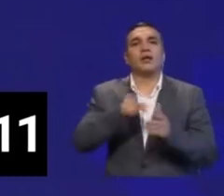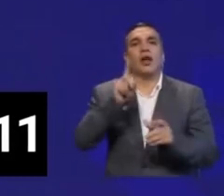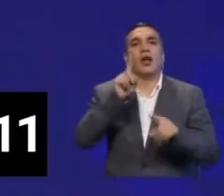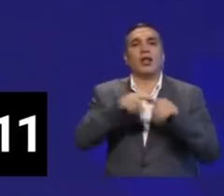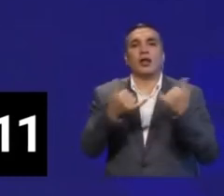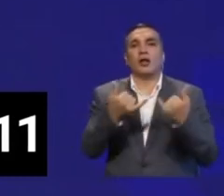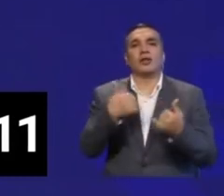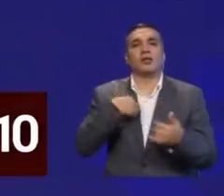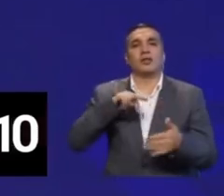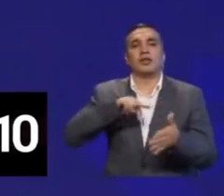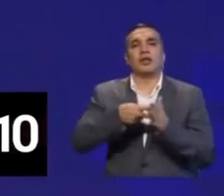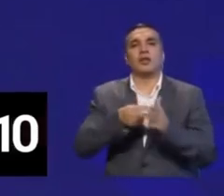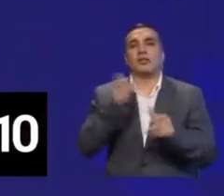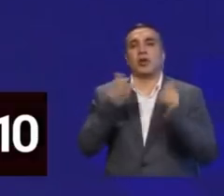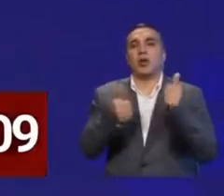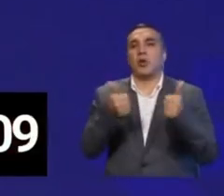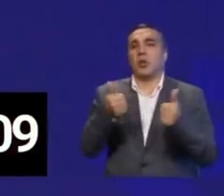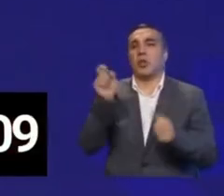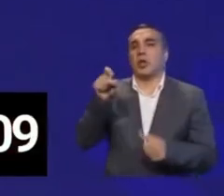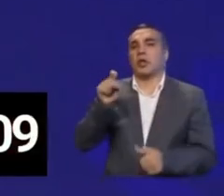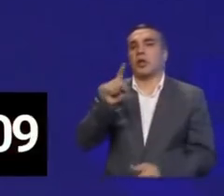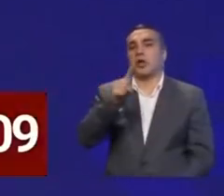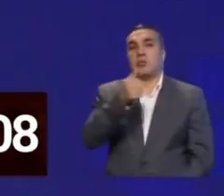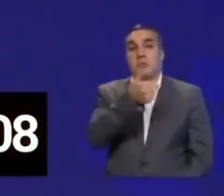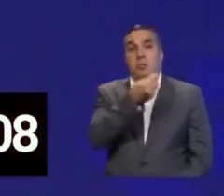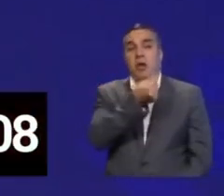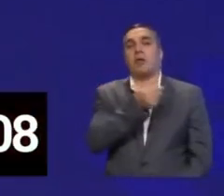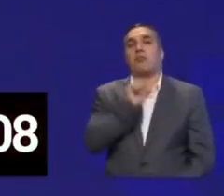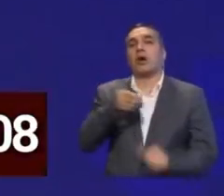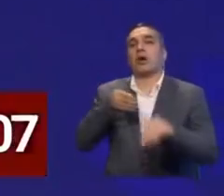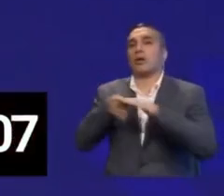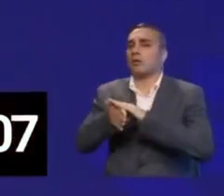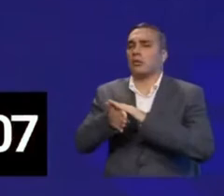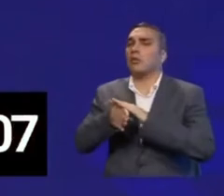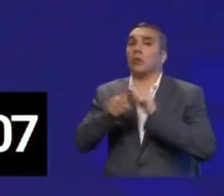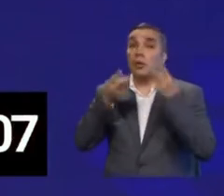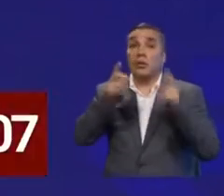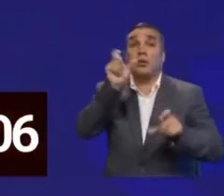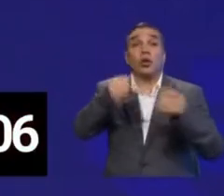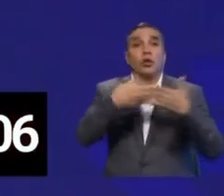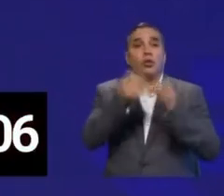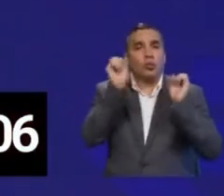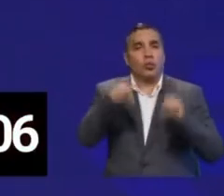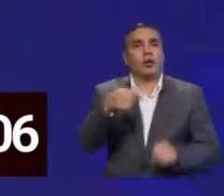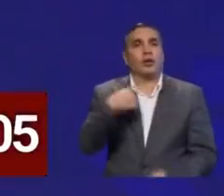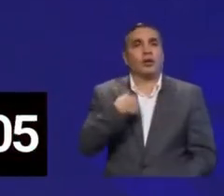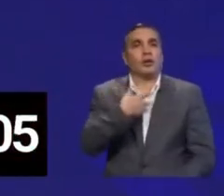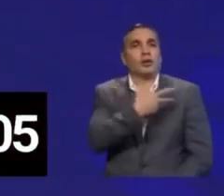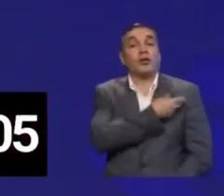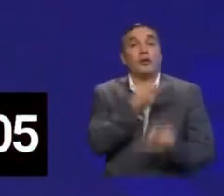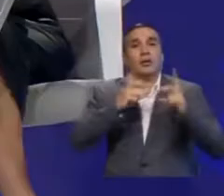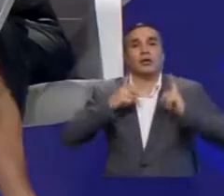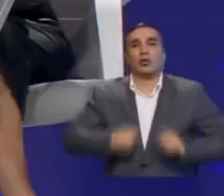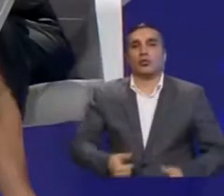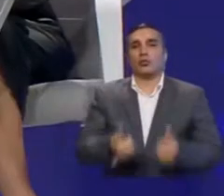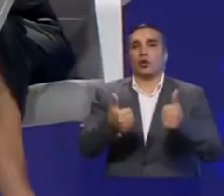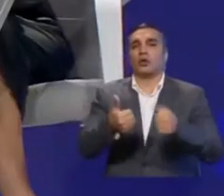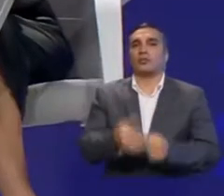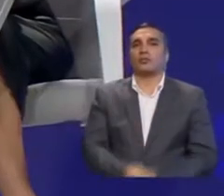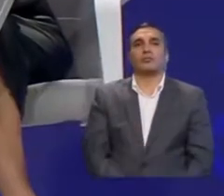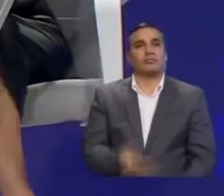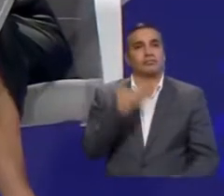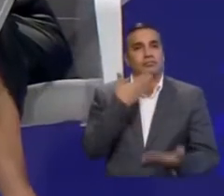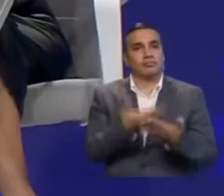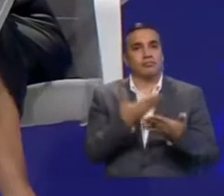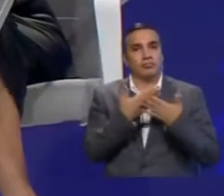ahora lo es, y que todos los ecuatorianos tengamos ese acceso a las vacunas y también a una salud digna. Vamos a agradecer.